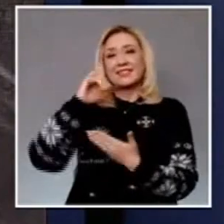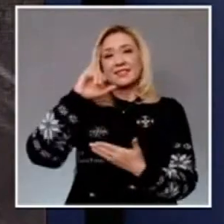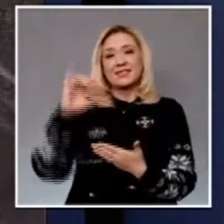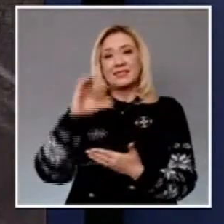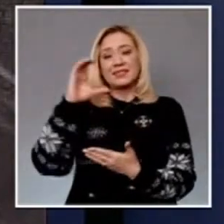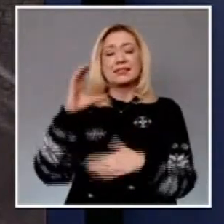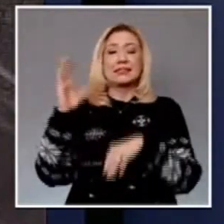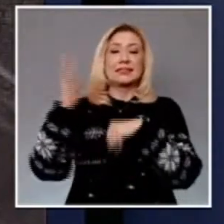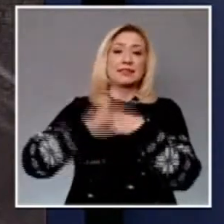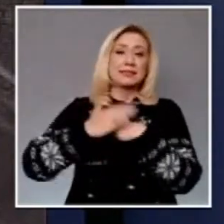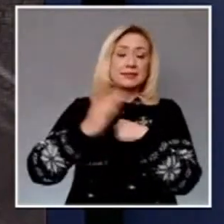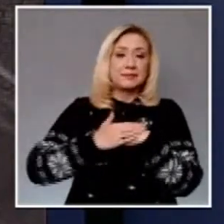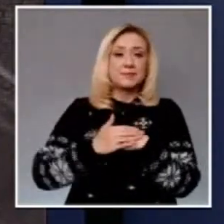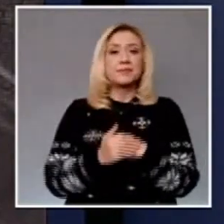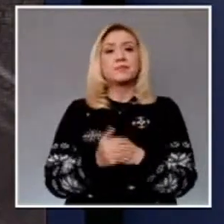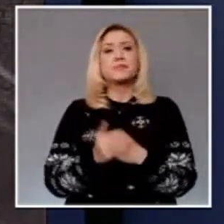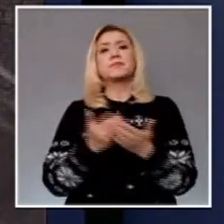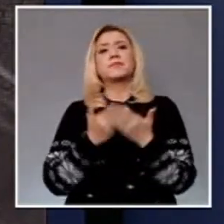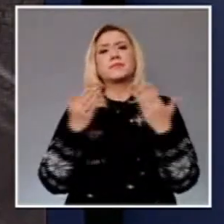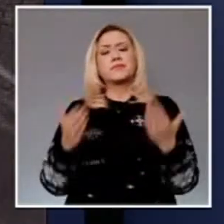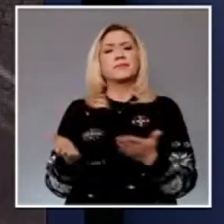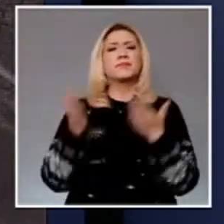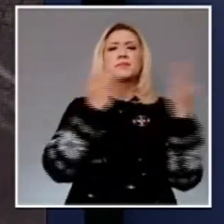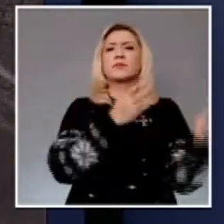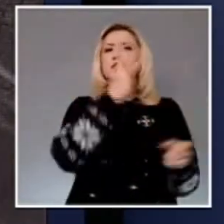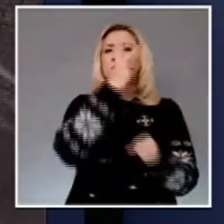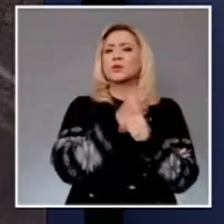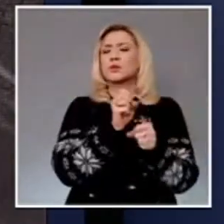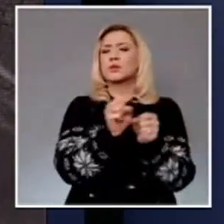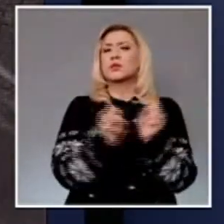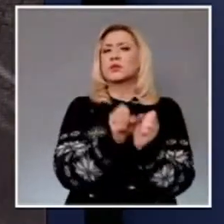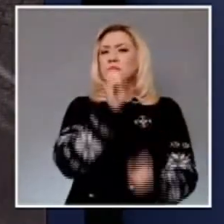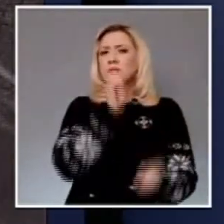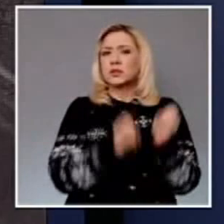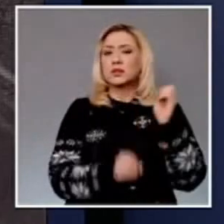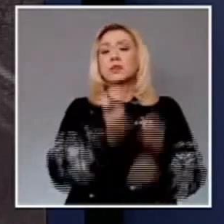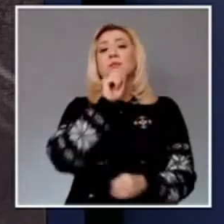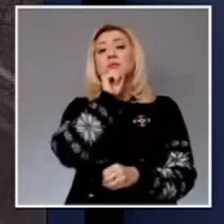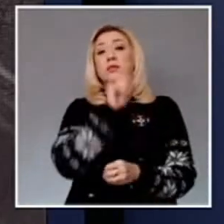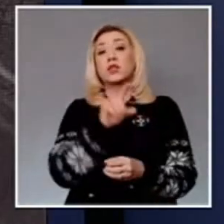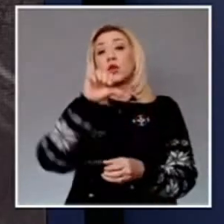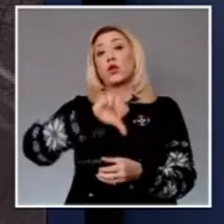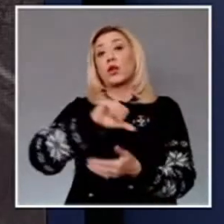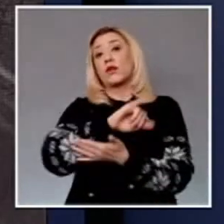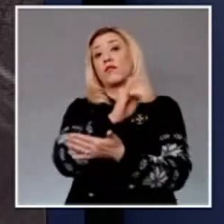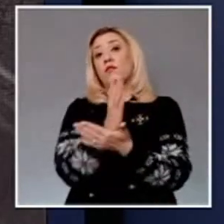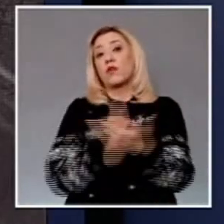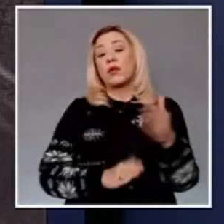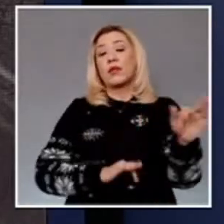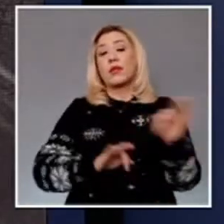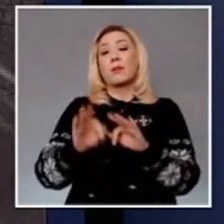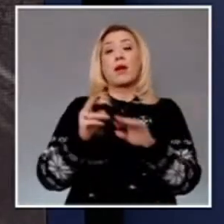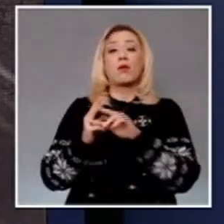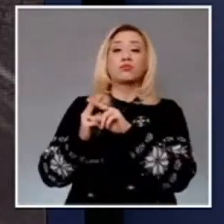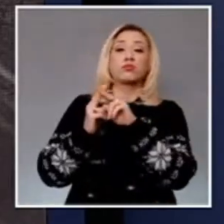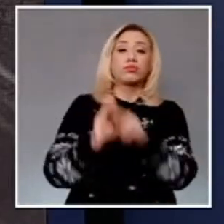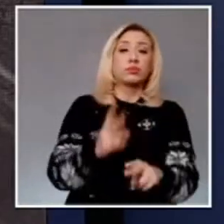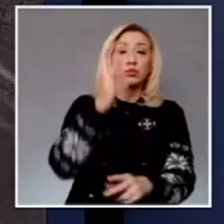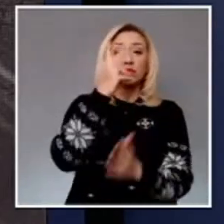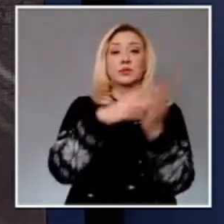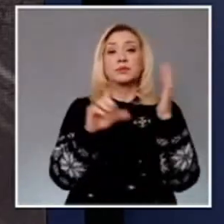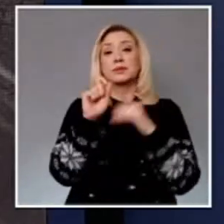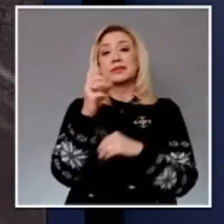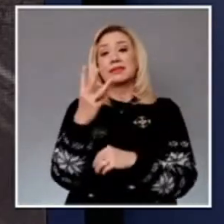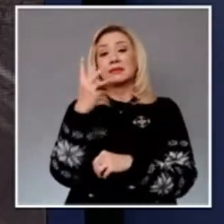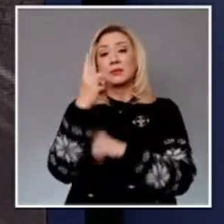información. Y ahora vamos a la segunda sala de la Corte, donde también se rindió hoy el informe de actividades del 2023, ahora en voz del ministro Alberto